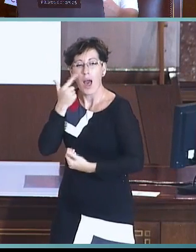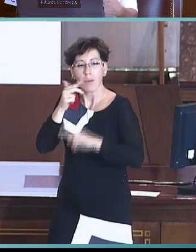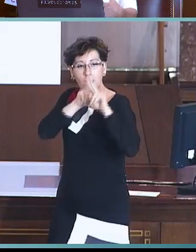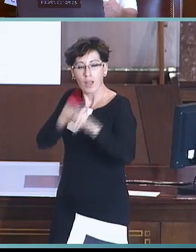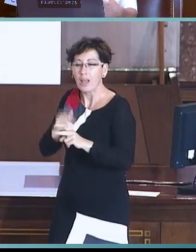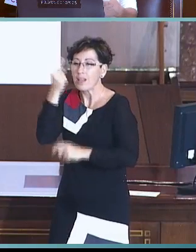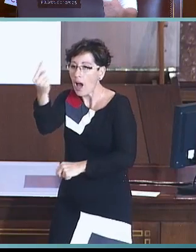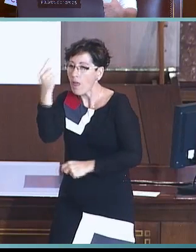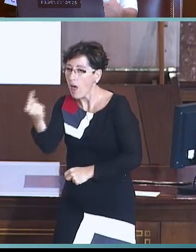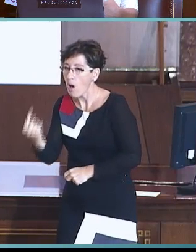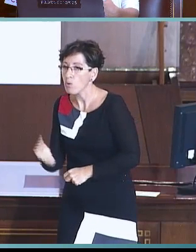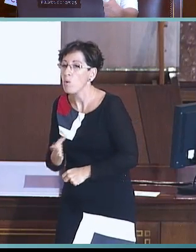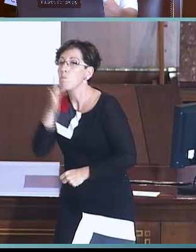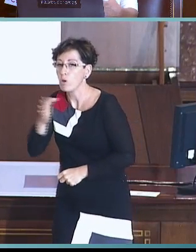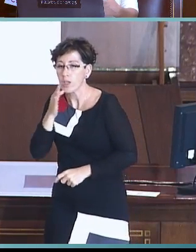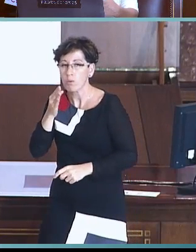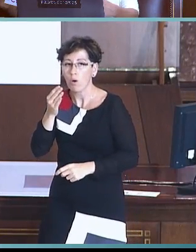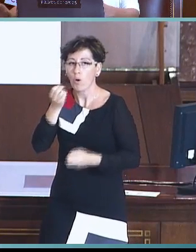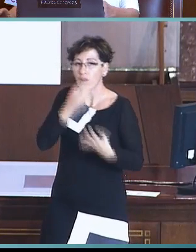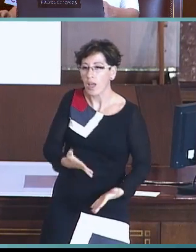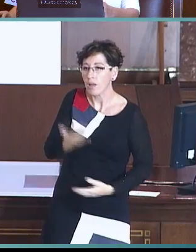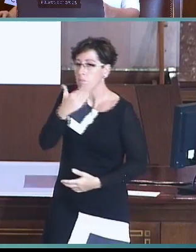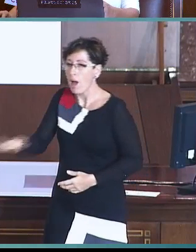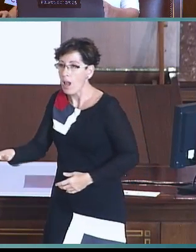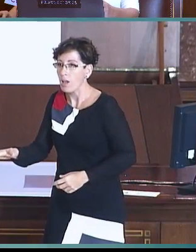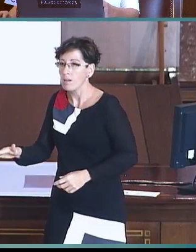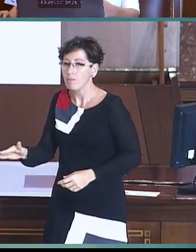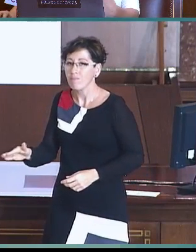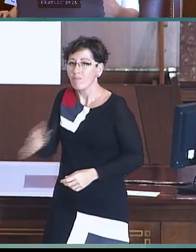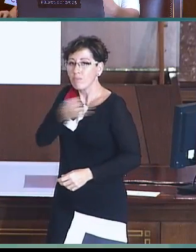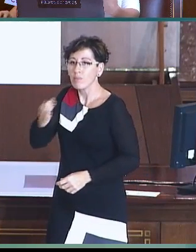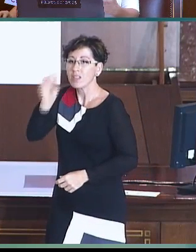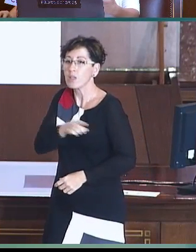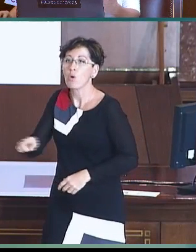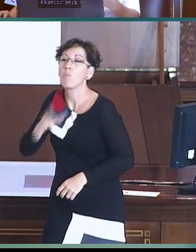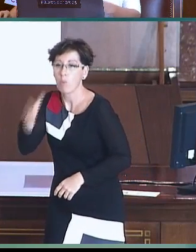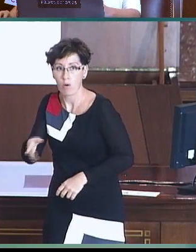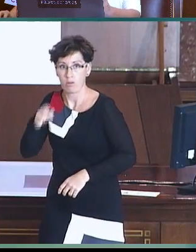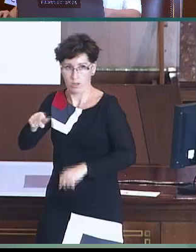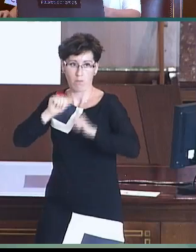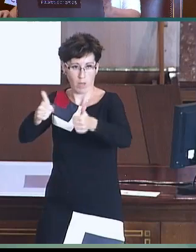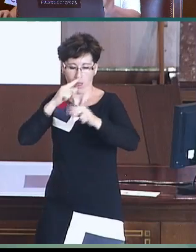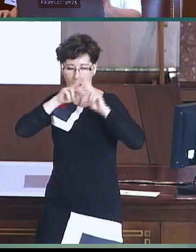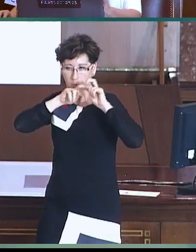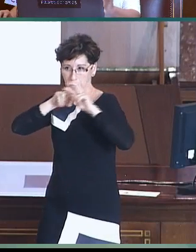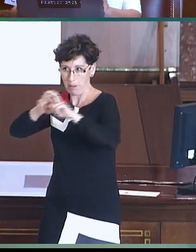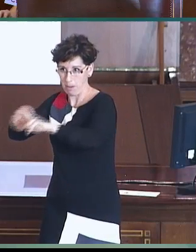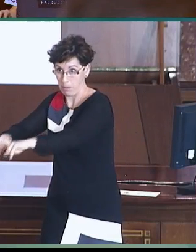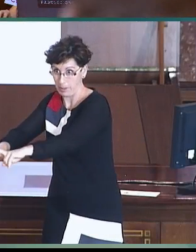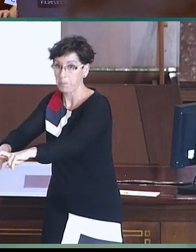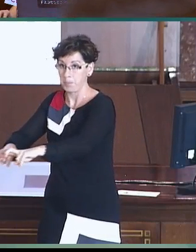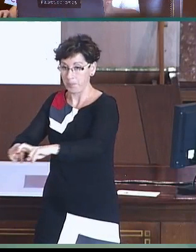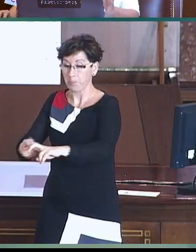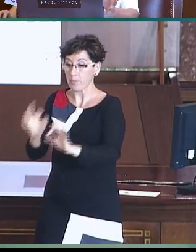por qué creemos que funciona o no funcionan algunos ítems. Y ahí fue donde empezamos a revisarlo y lo que hicimos fue, antes de que